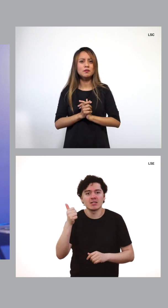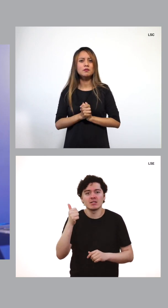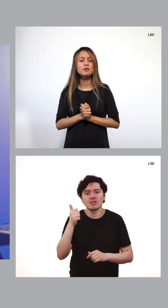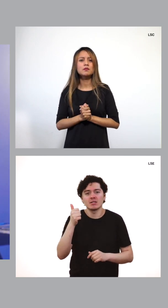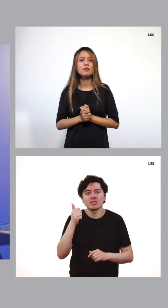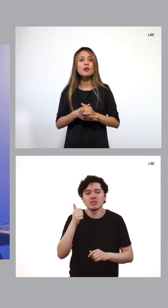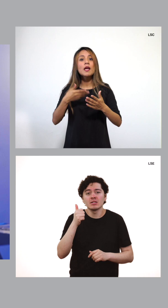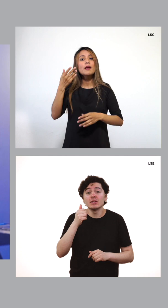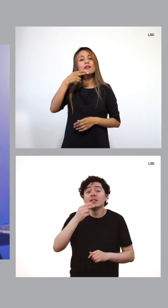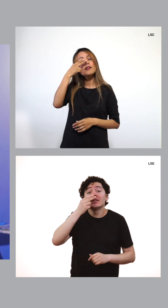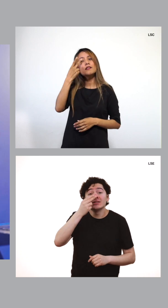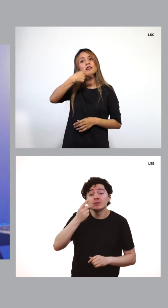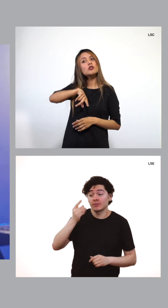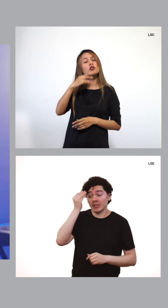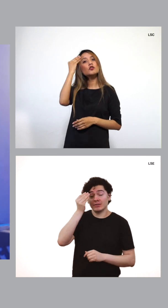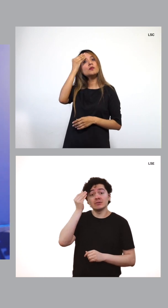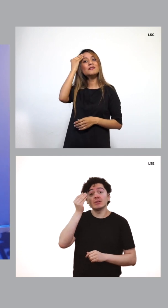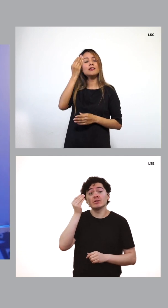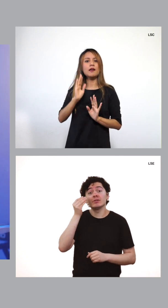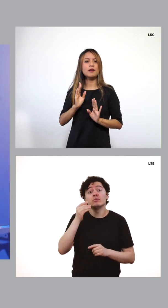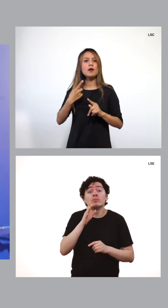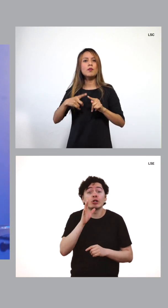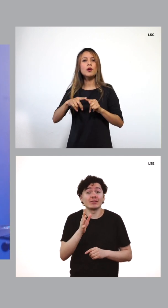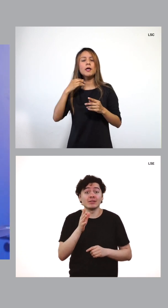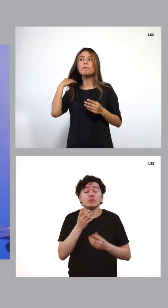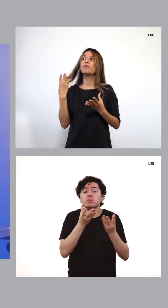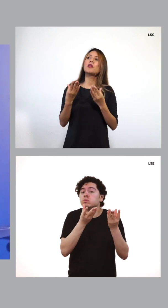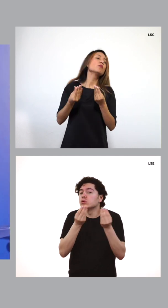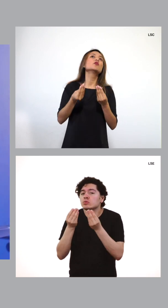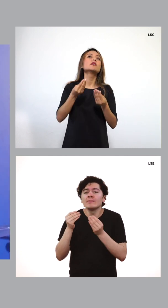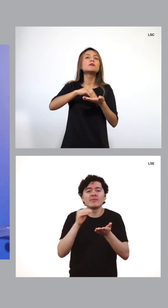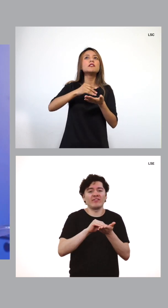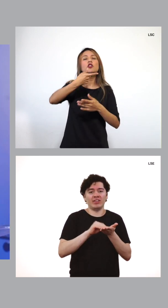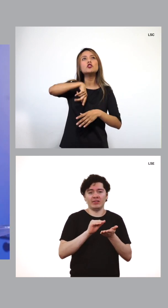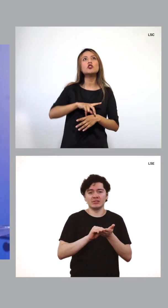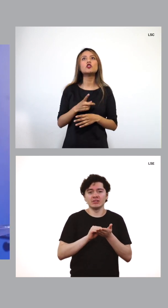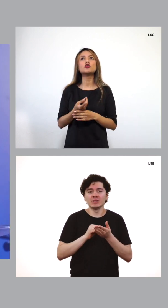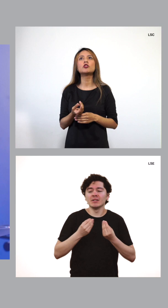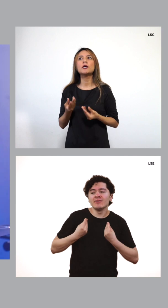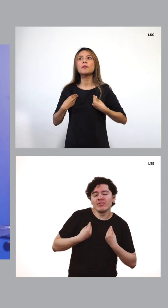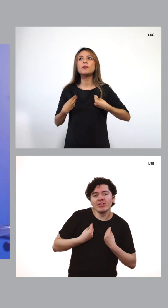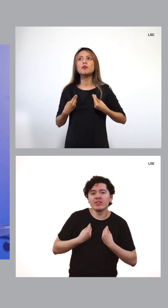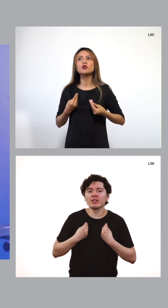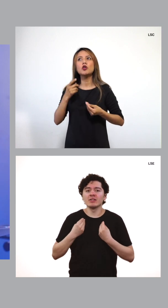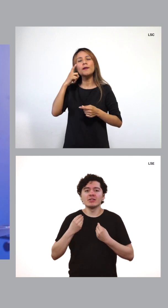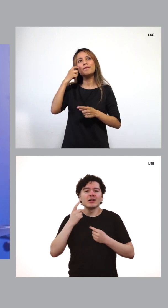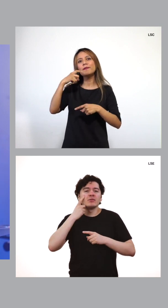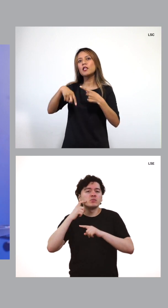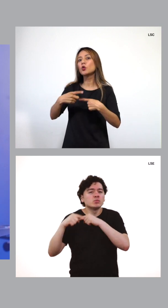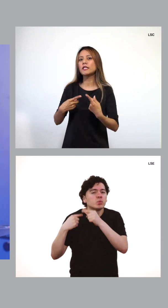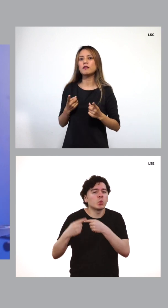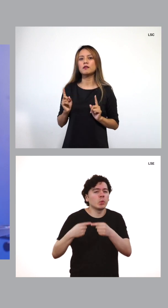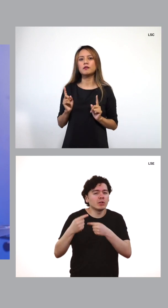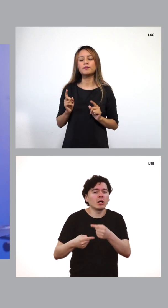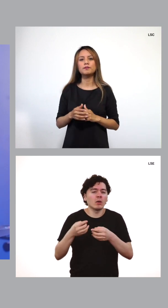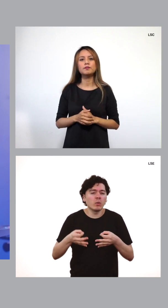porque creo que a veces vivimos nuestro cristianismo de una forma rutinaria, ¿sí? Bueno, sabemos acerca de